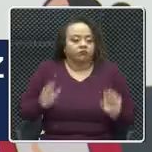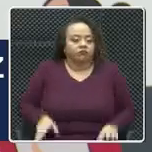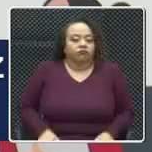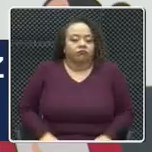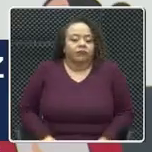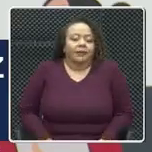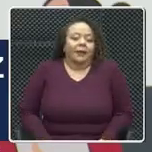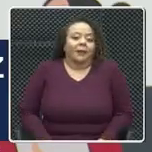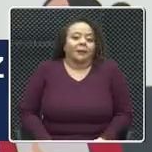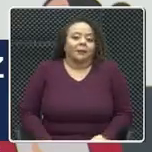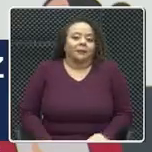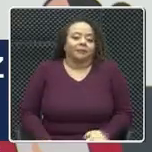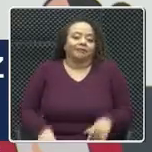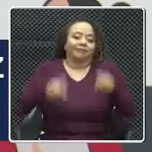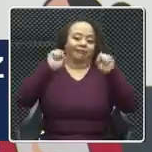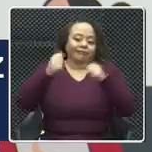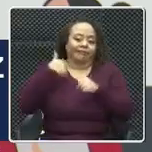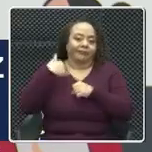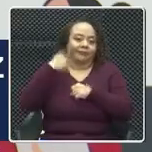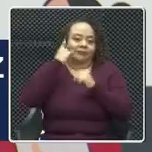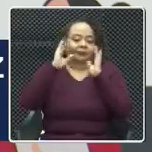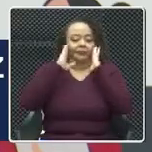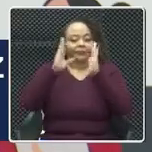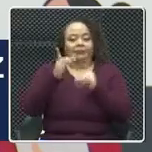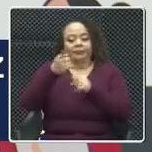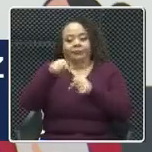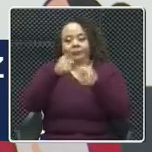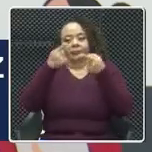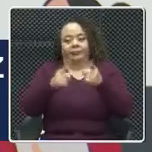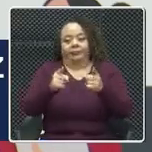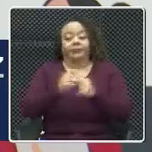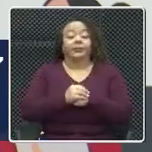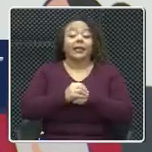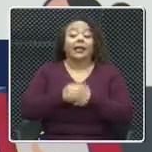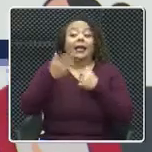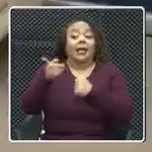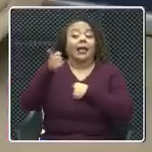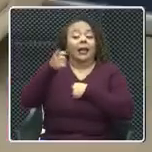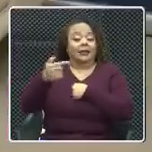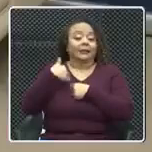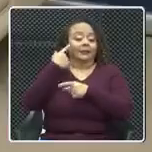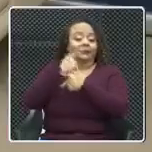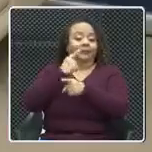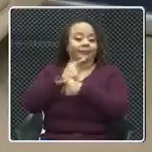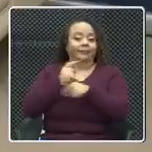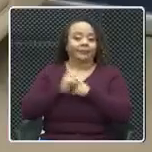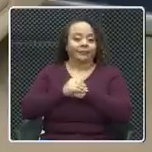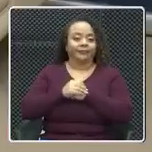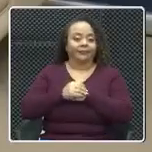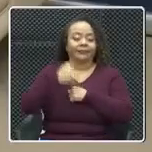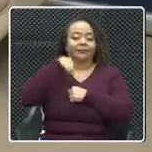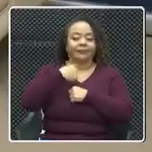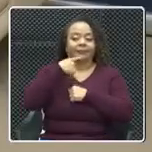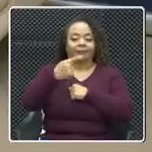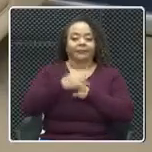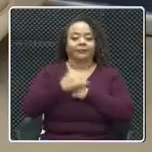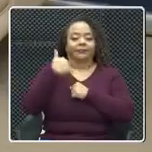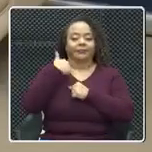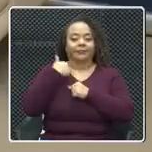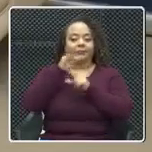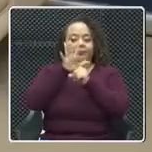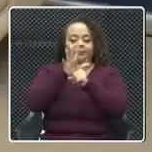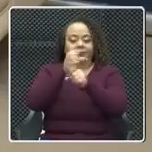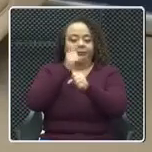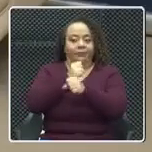La posibilidad que tenemos para la atención de esos casos. Y es que claro. ella está en lo correcto, ¿verdad? Ajá. Cuando yo pongo que hay